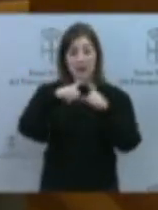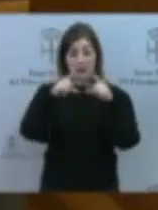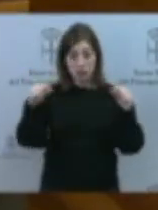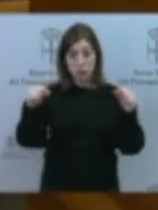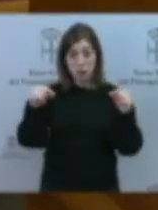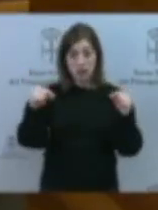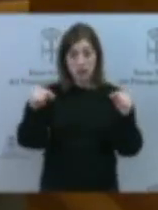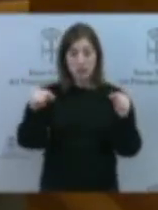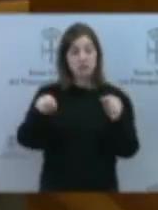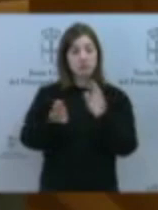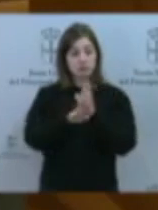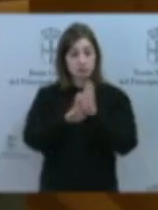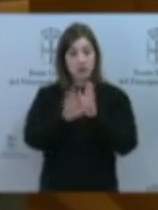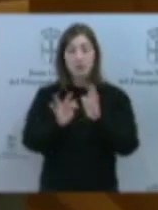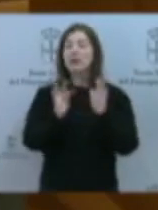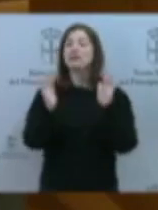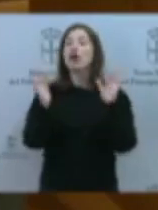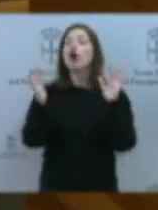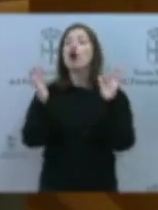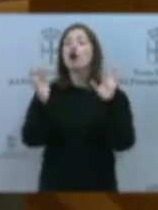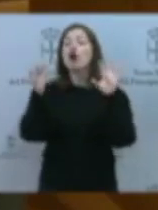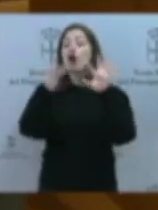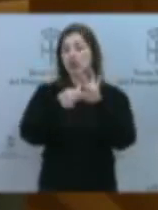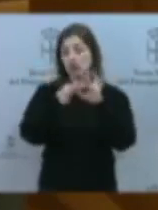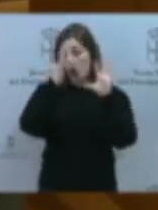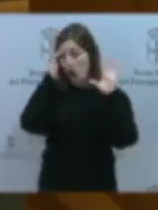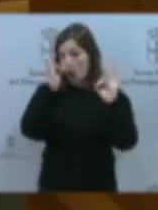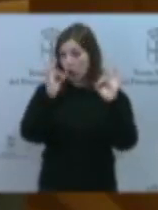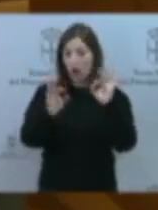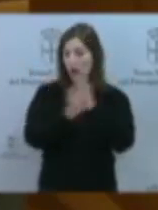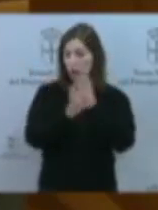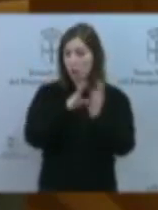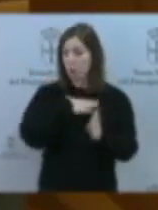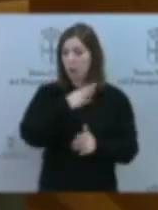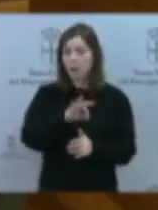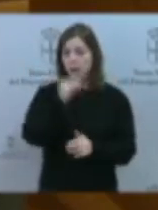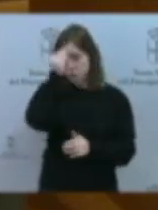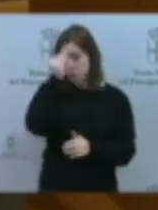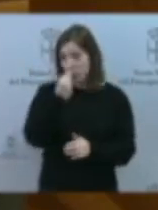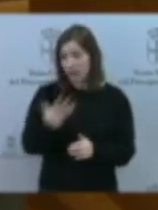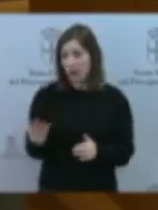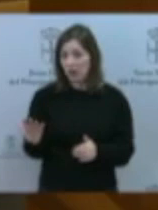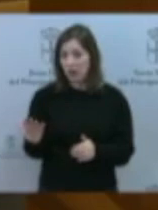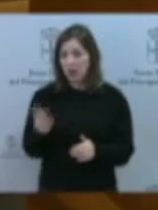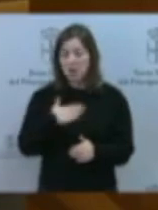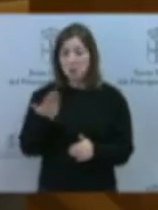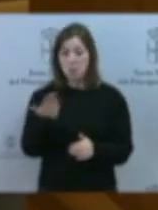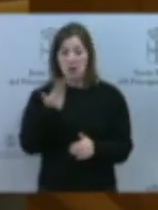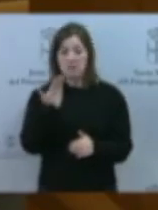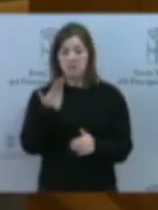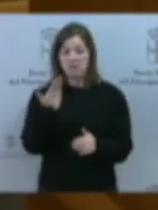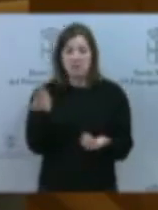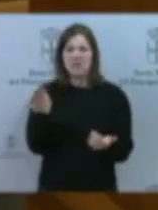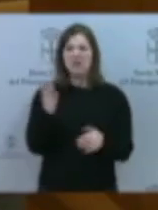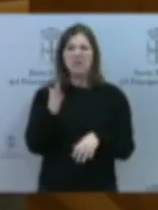lógica que habitualmente mantenemos, me va a parecer bien. No me tiene por qué parecer mal esa fusión. ¿Por qué me tiene que parecer mal? Igual